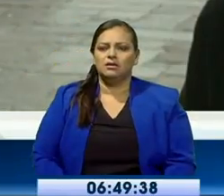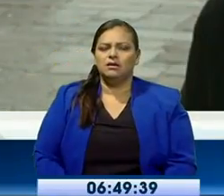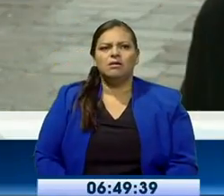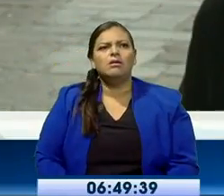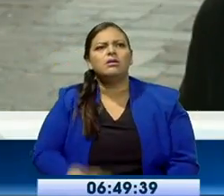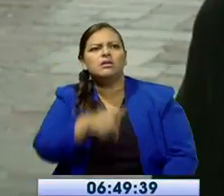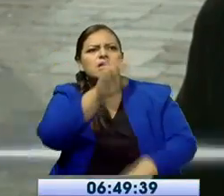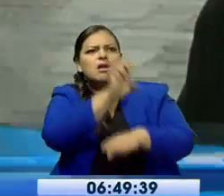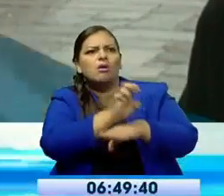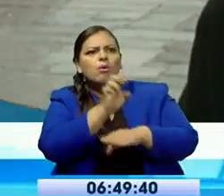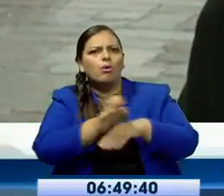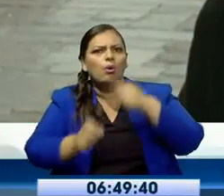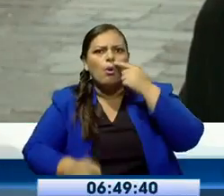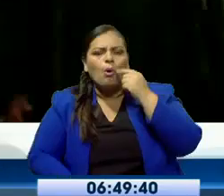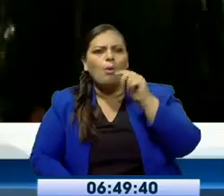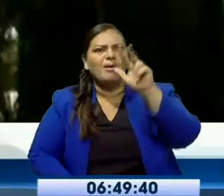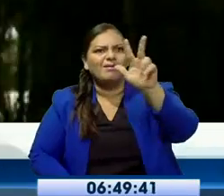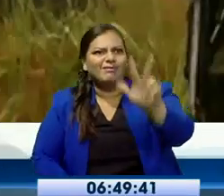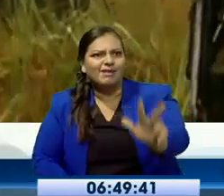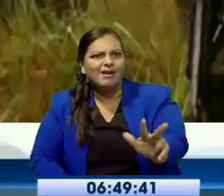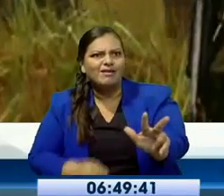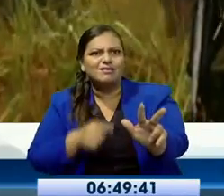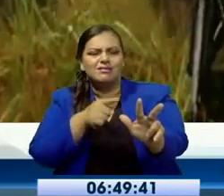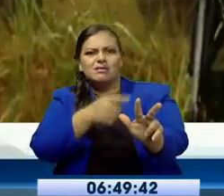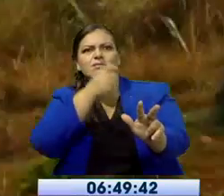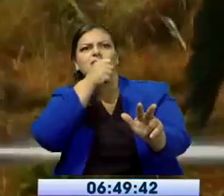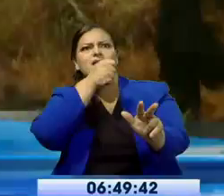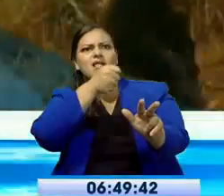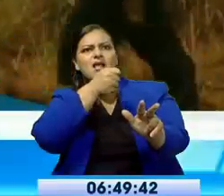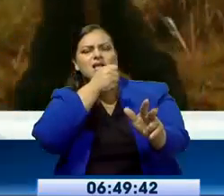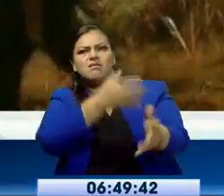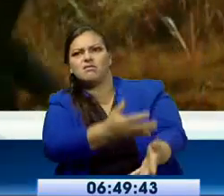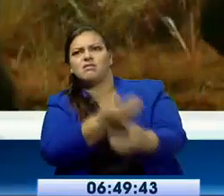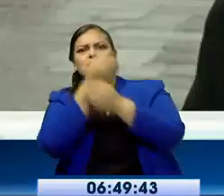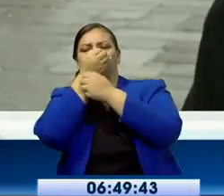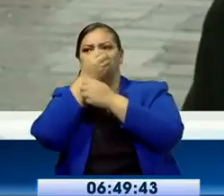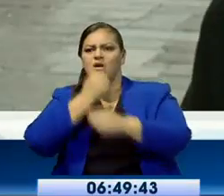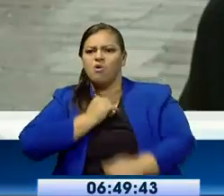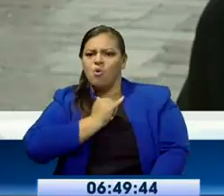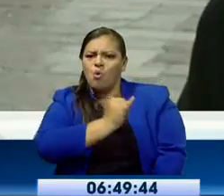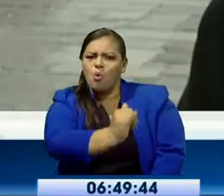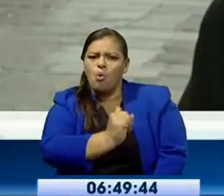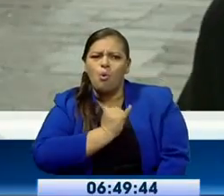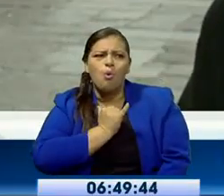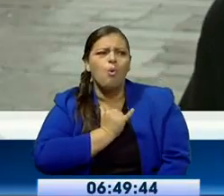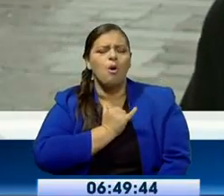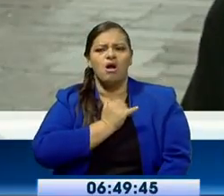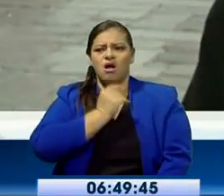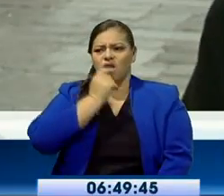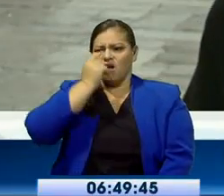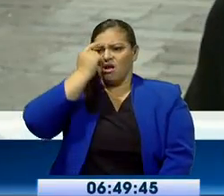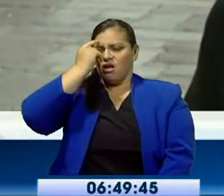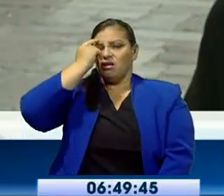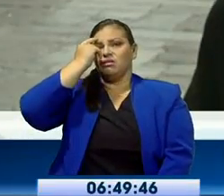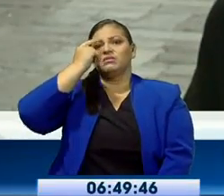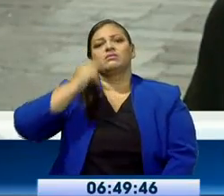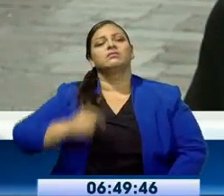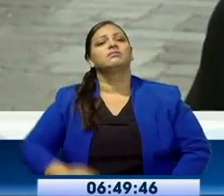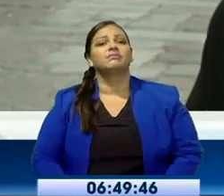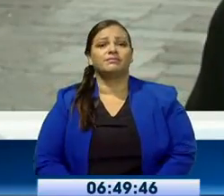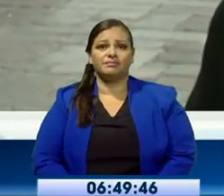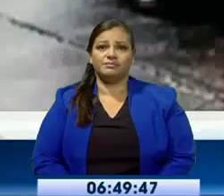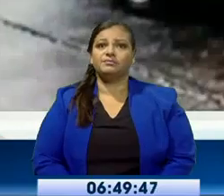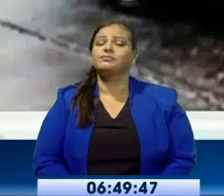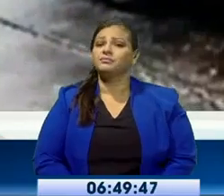mediar, de entrenar a las familias para que negociaran los secuestros, y he tenido la oportunidad de participar en más de